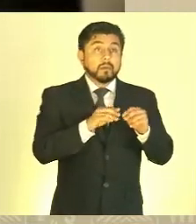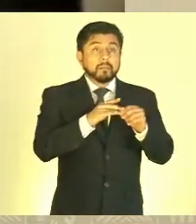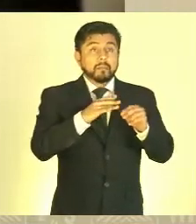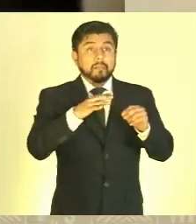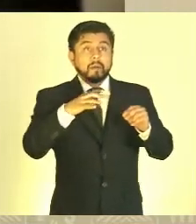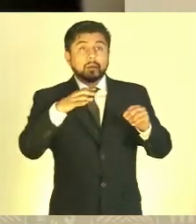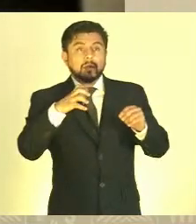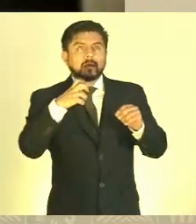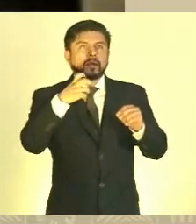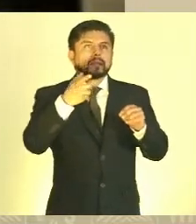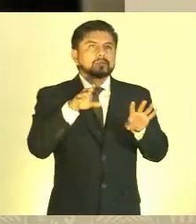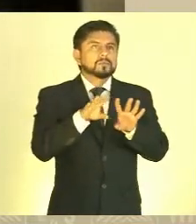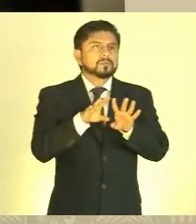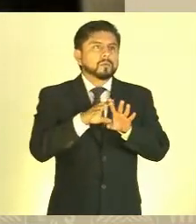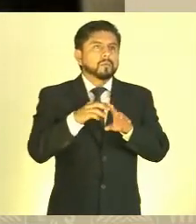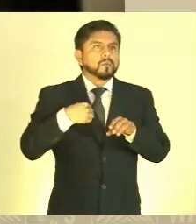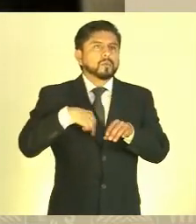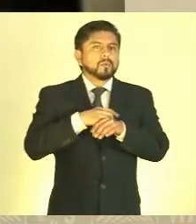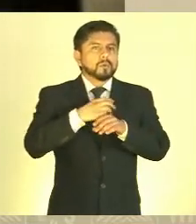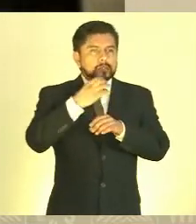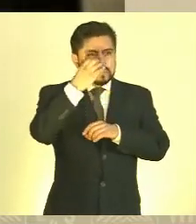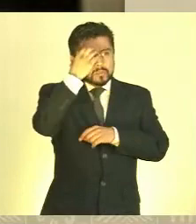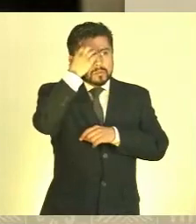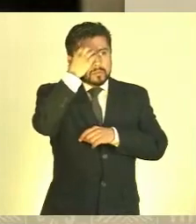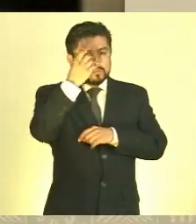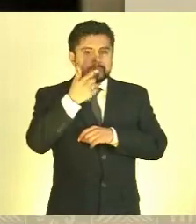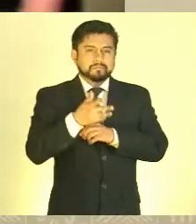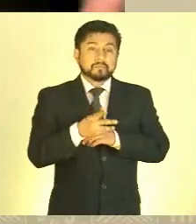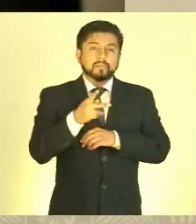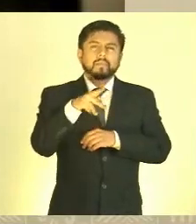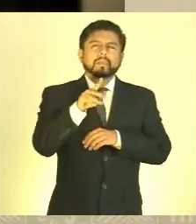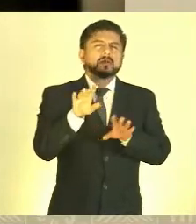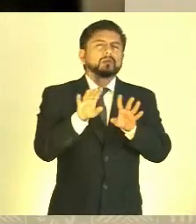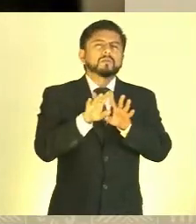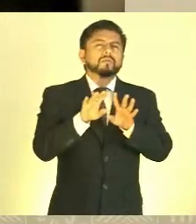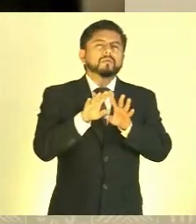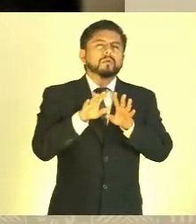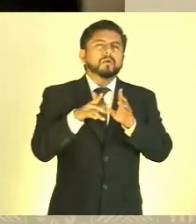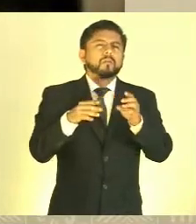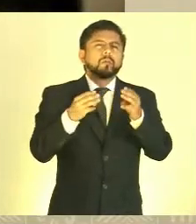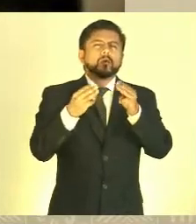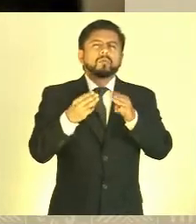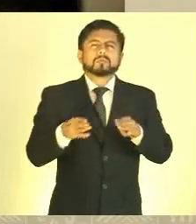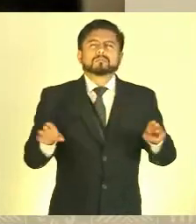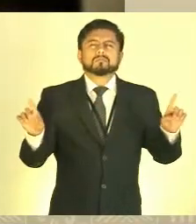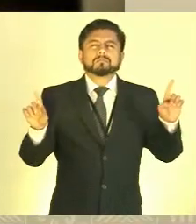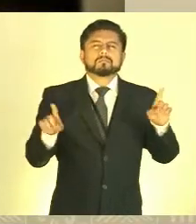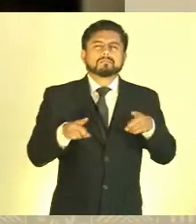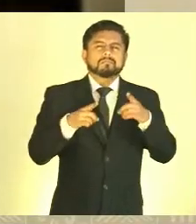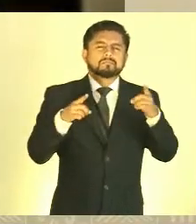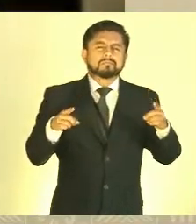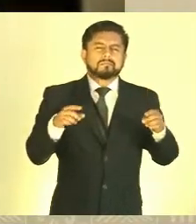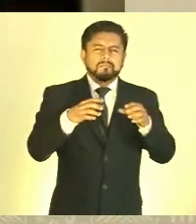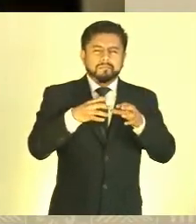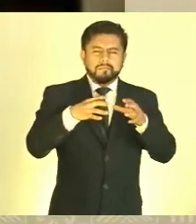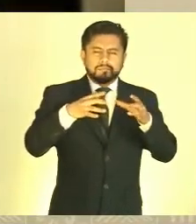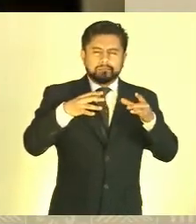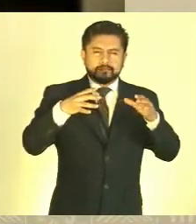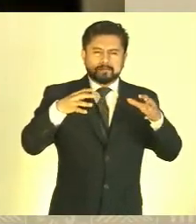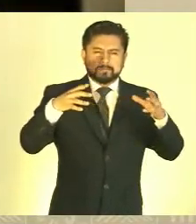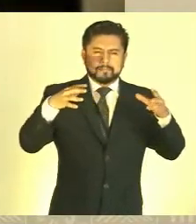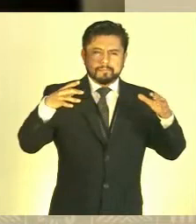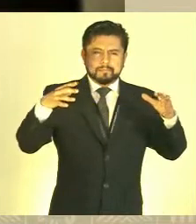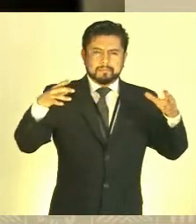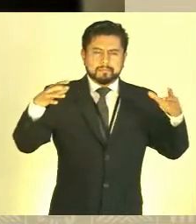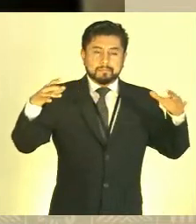que nosotros conocemos. Y ya eso me parece, ¿no? Es como un gran concierto. Todas millones y millones y millones y millones